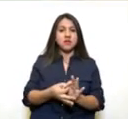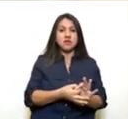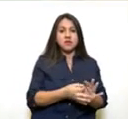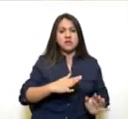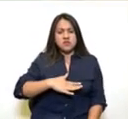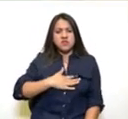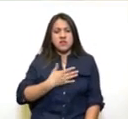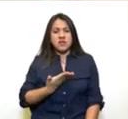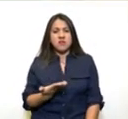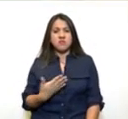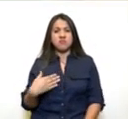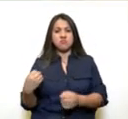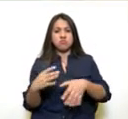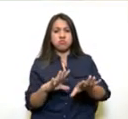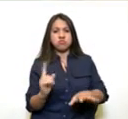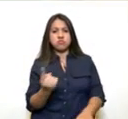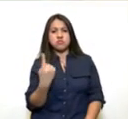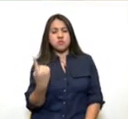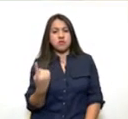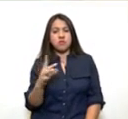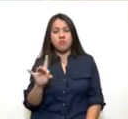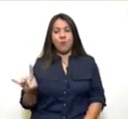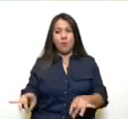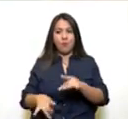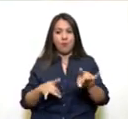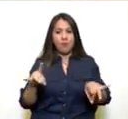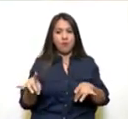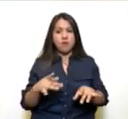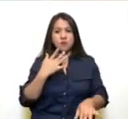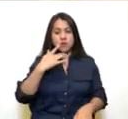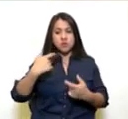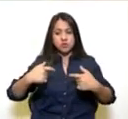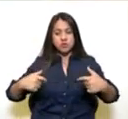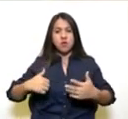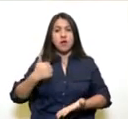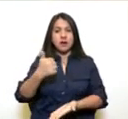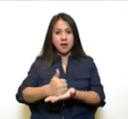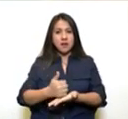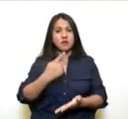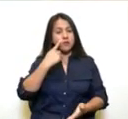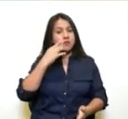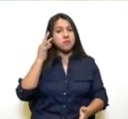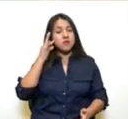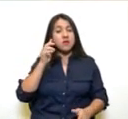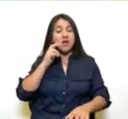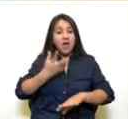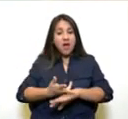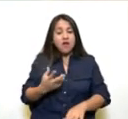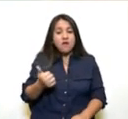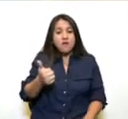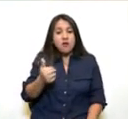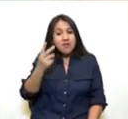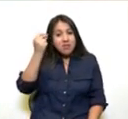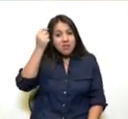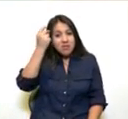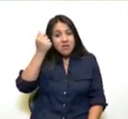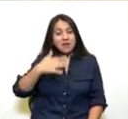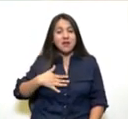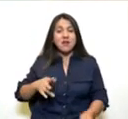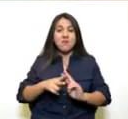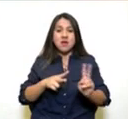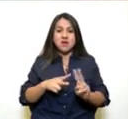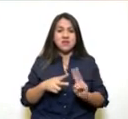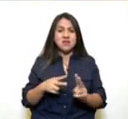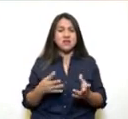desamparo también porque somos alcaldes y alcaldesas que tenemos buenas ideas que quisiéramos hacer mucho más